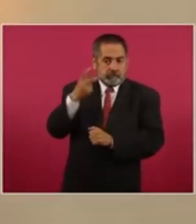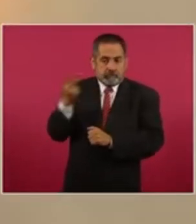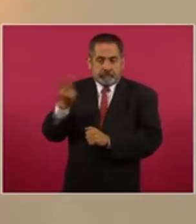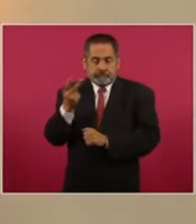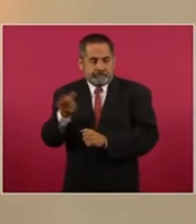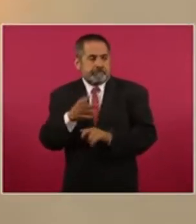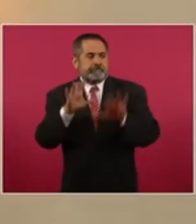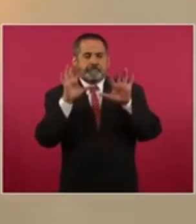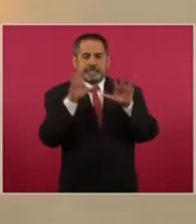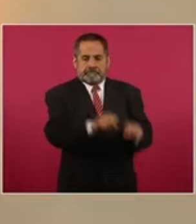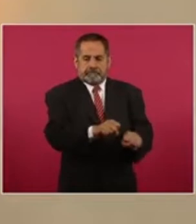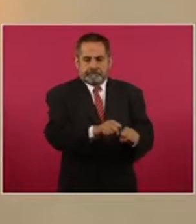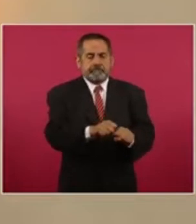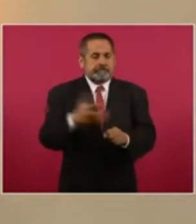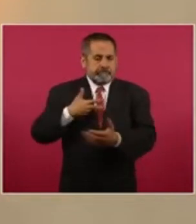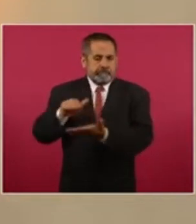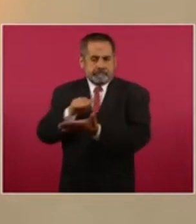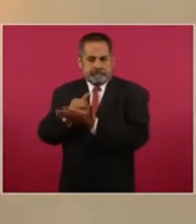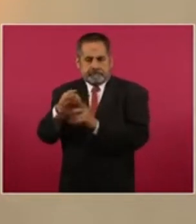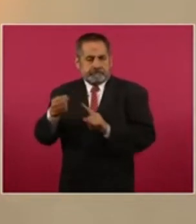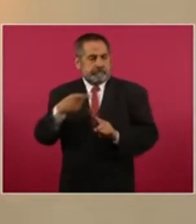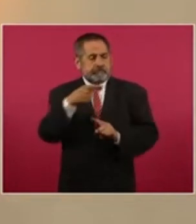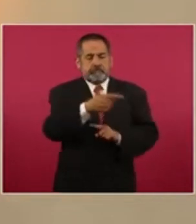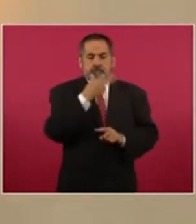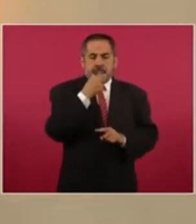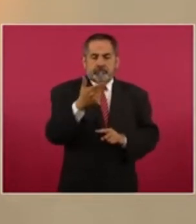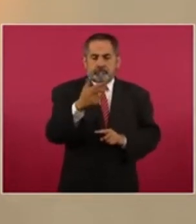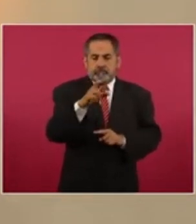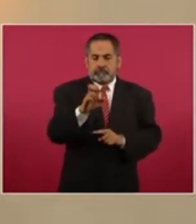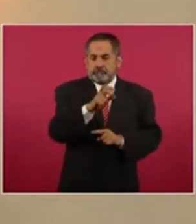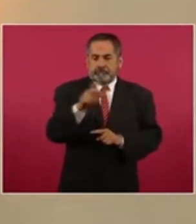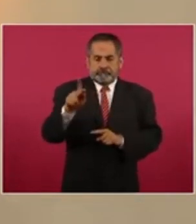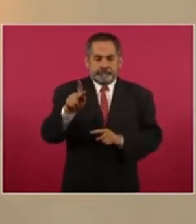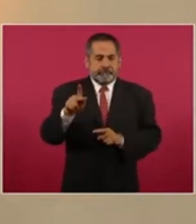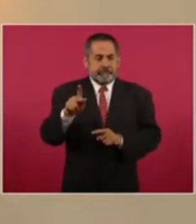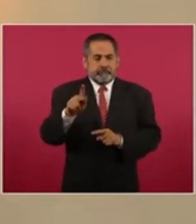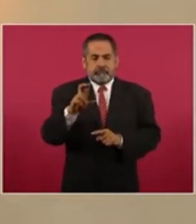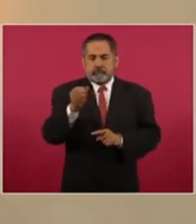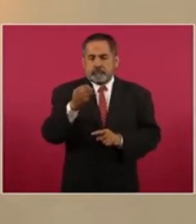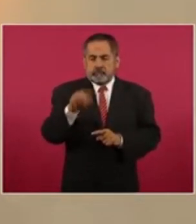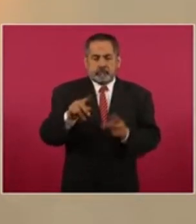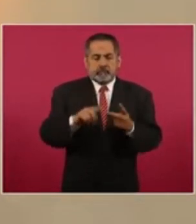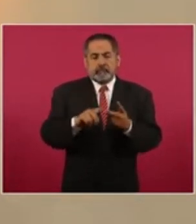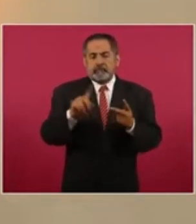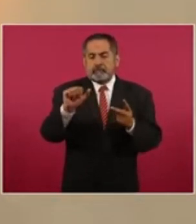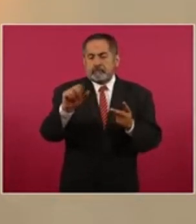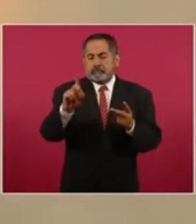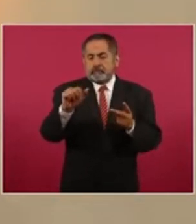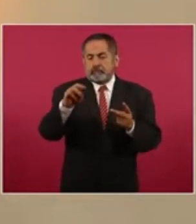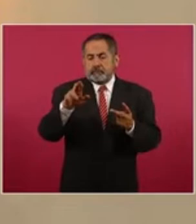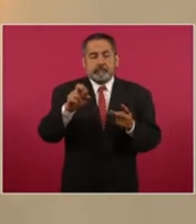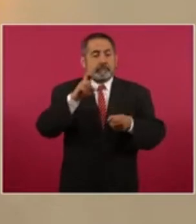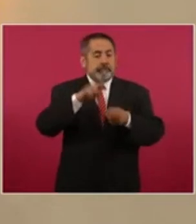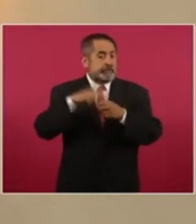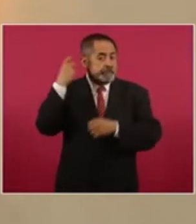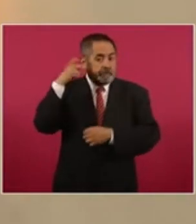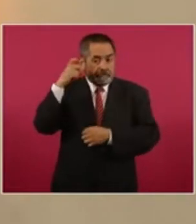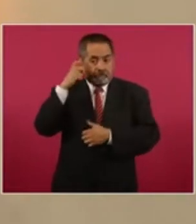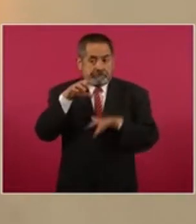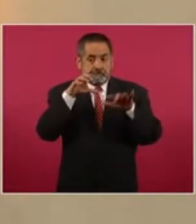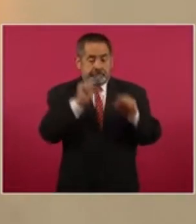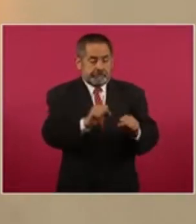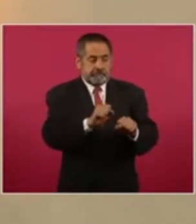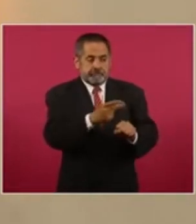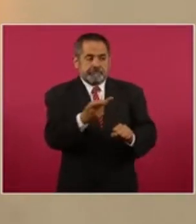detención con orden de aprehensión de Grig Román M. N. y Adamar y N. en el estado de Querétaro, como